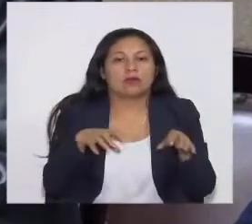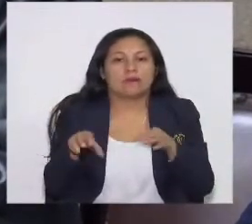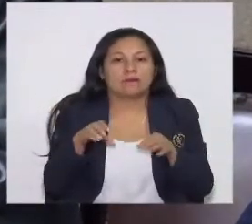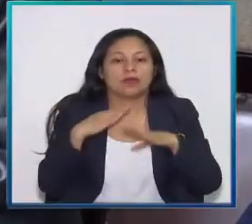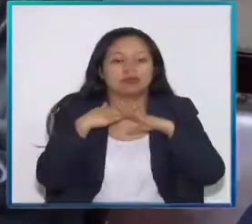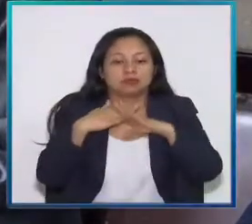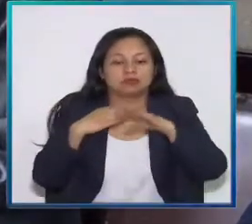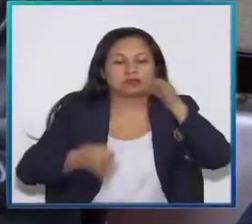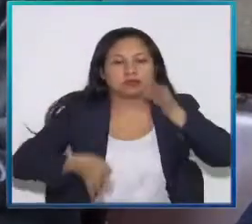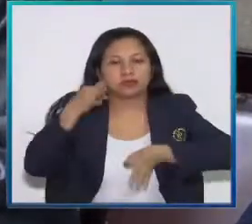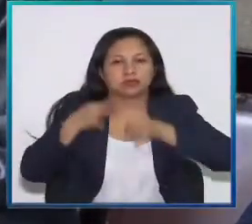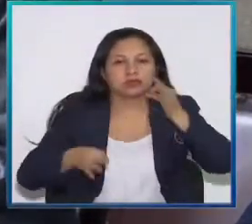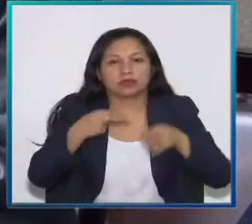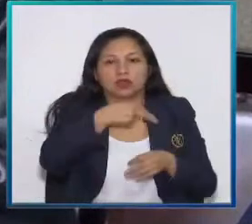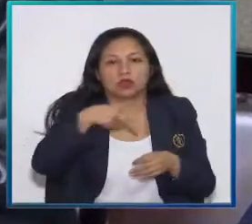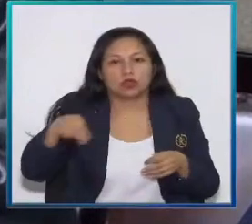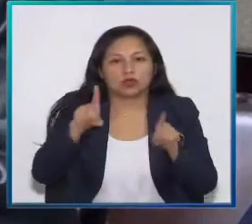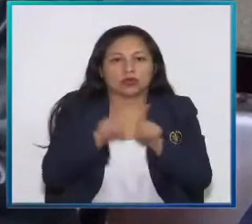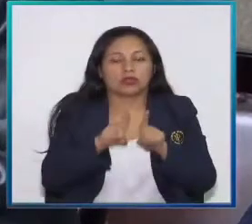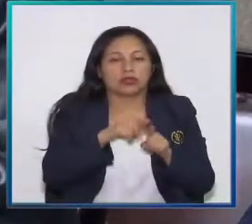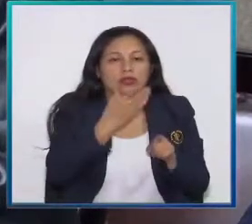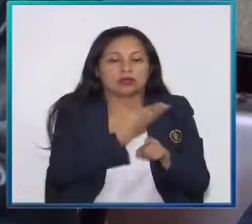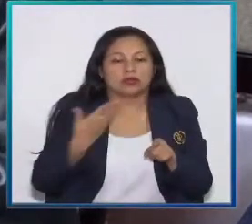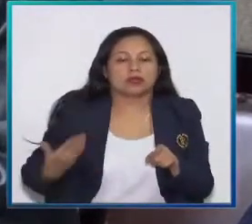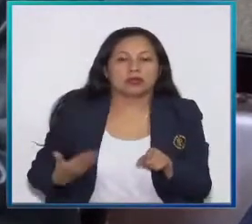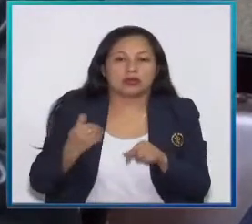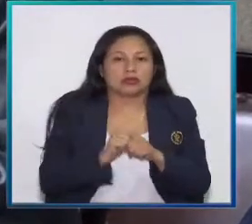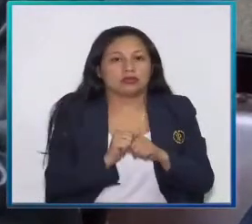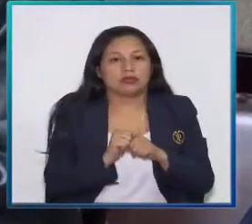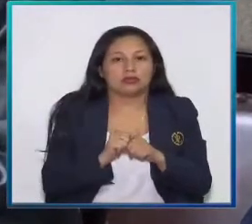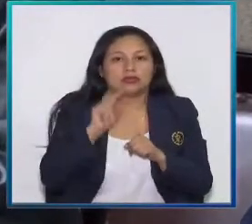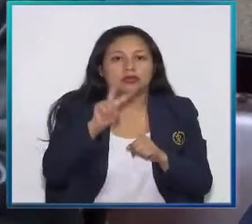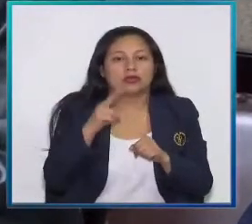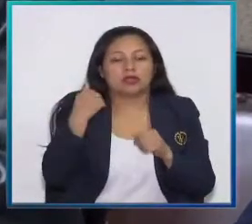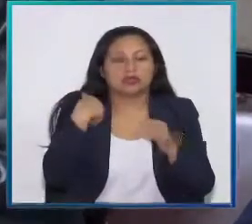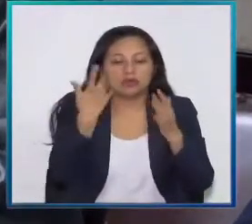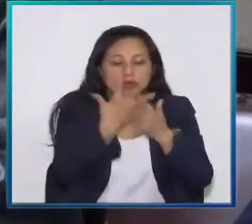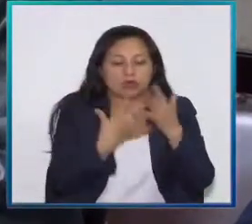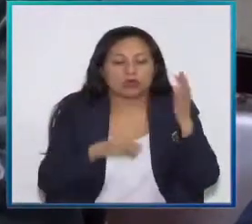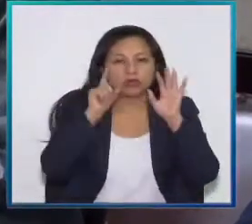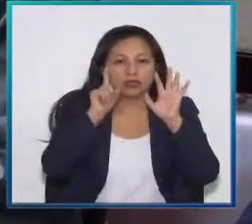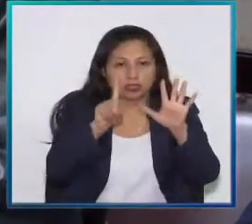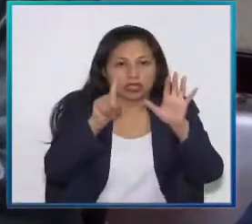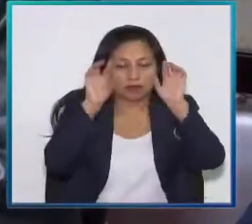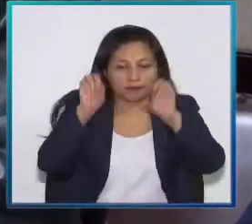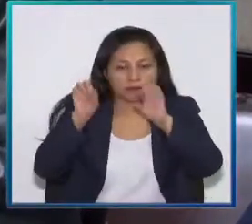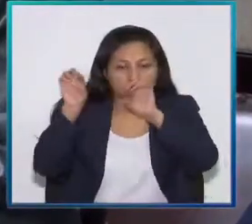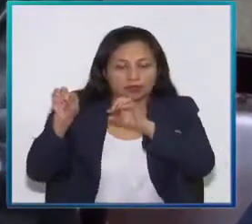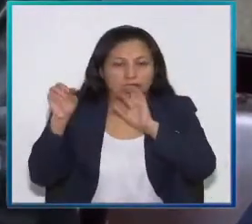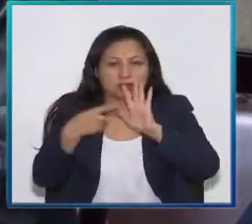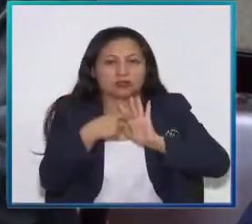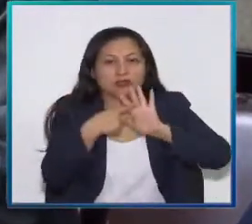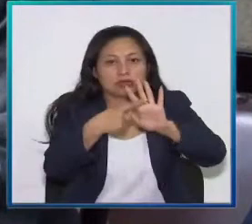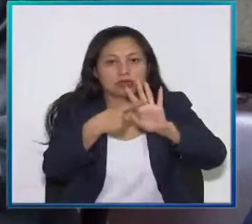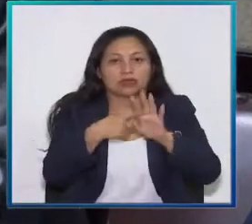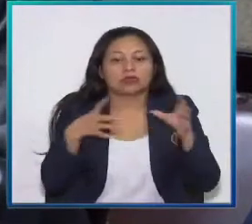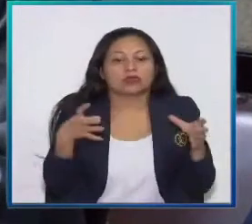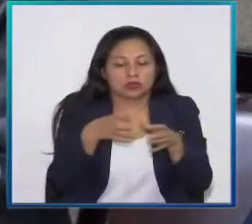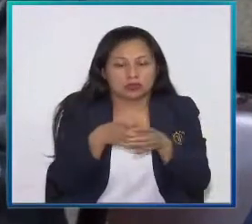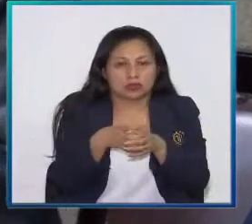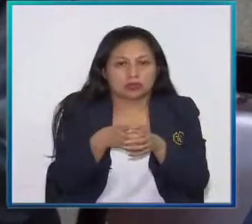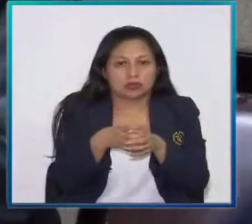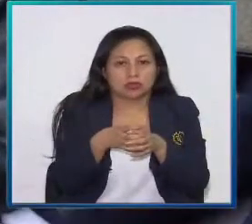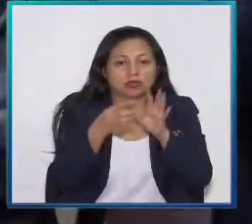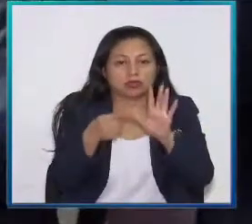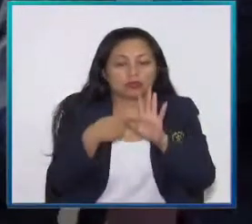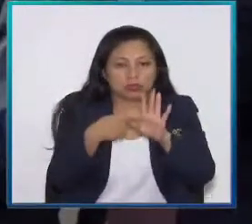penal pública y será nombrado por el Presidente de la República de una nómina de 6 candidatos propuestos por una comisión